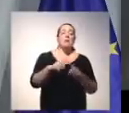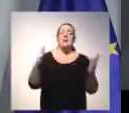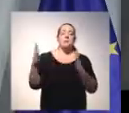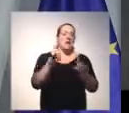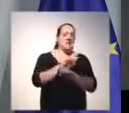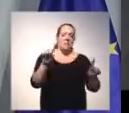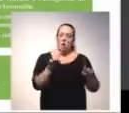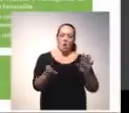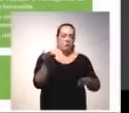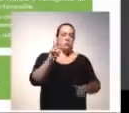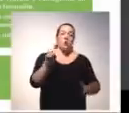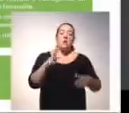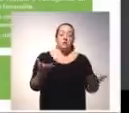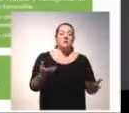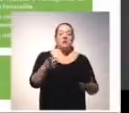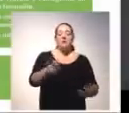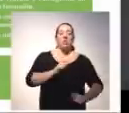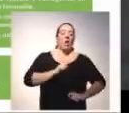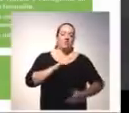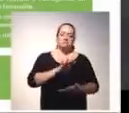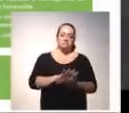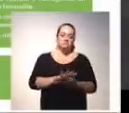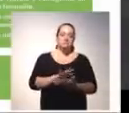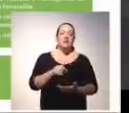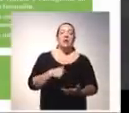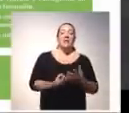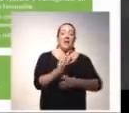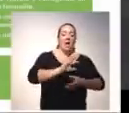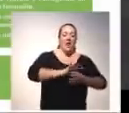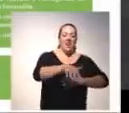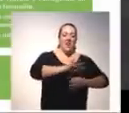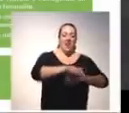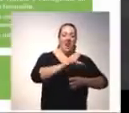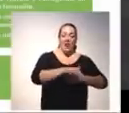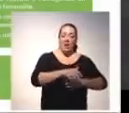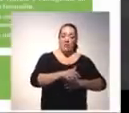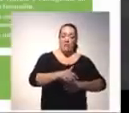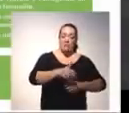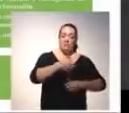este sentido estamos con cierta tranquilidad. Los aportes de lava al sistema